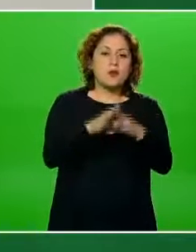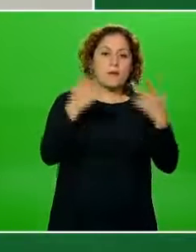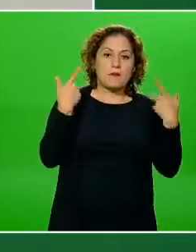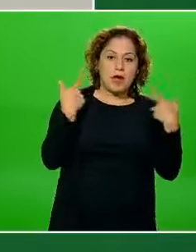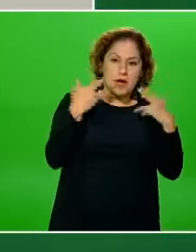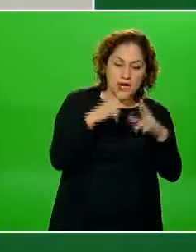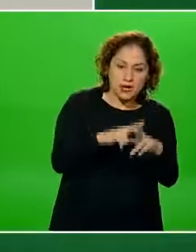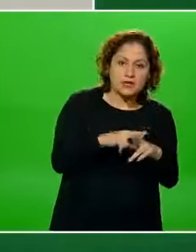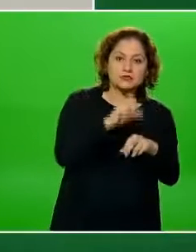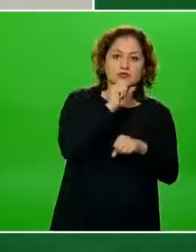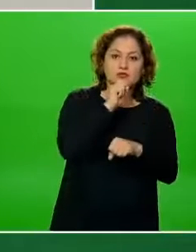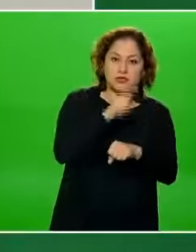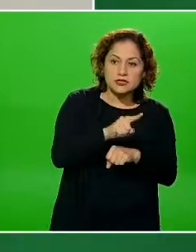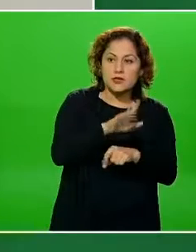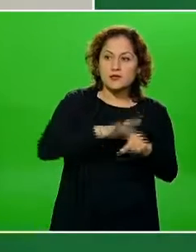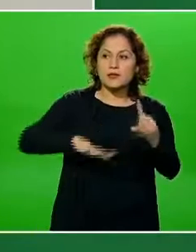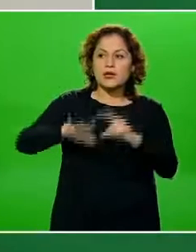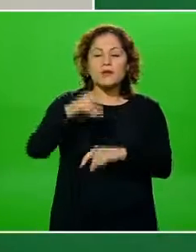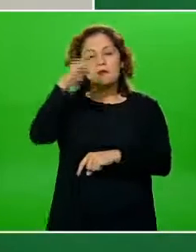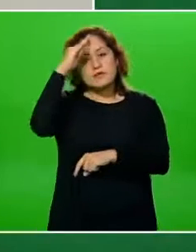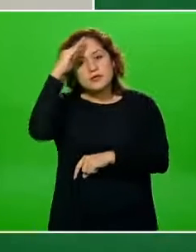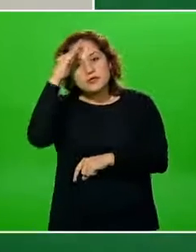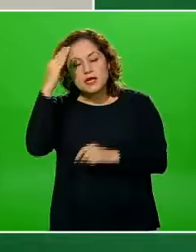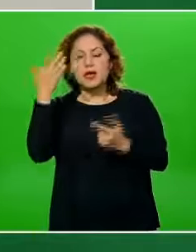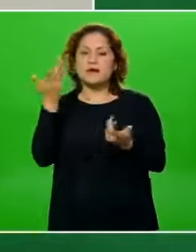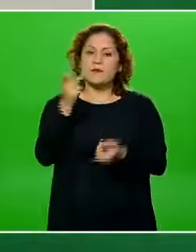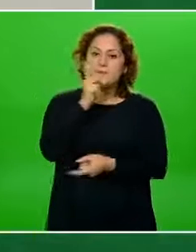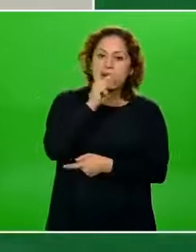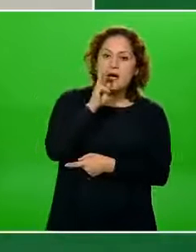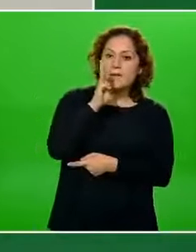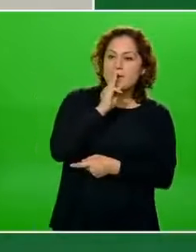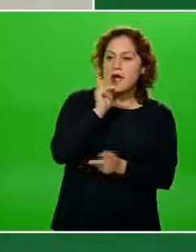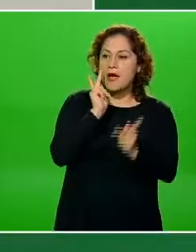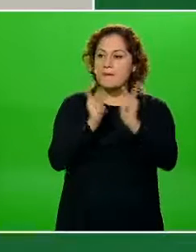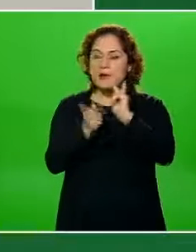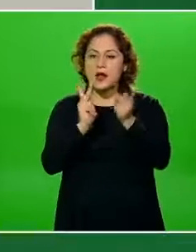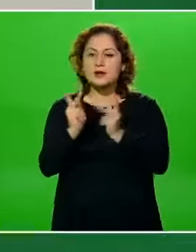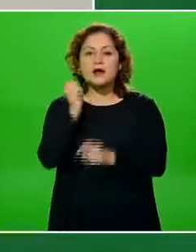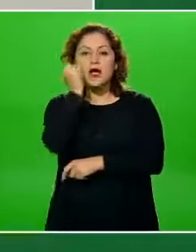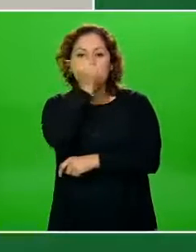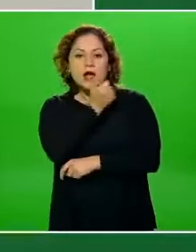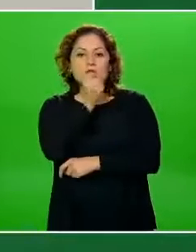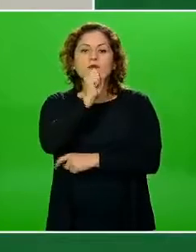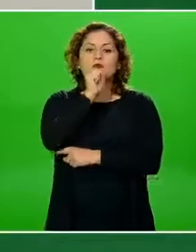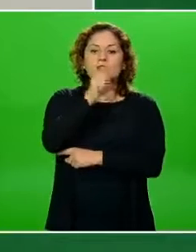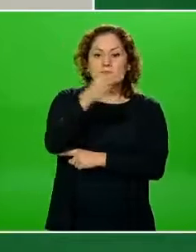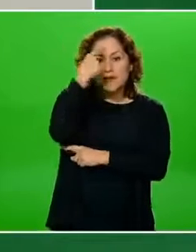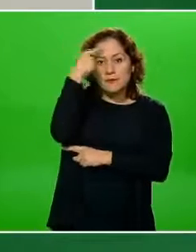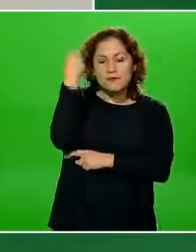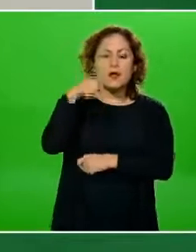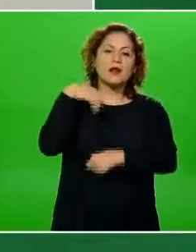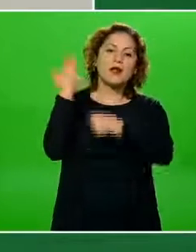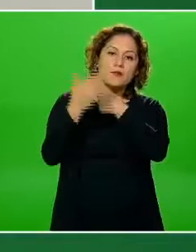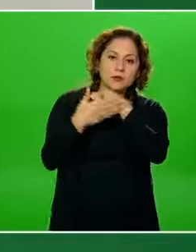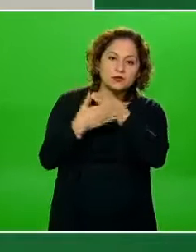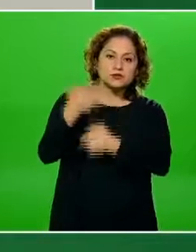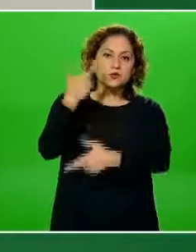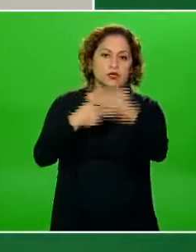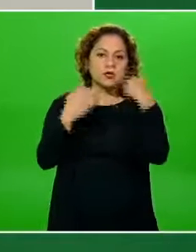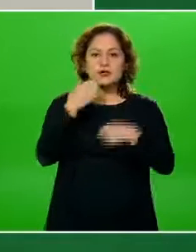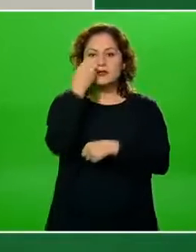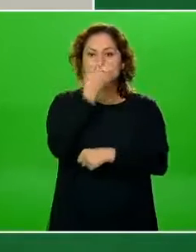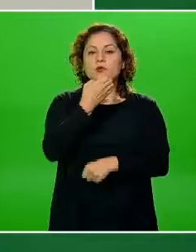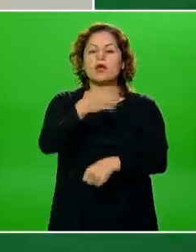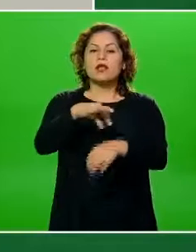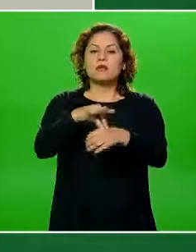con los mismos alumnos, para que en su momento el regreso a clases presencial pues pueda ser una realidad en, de